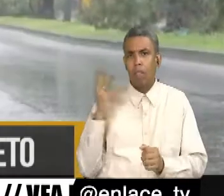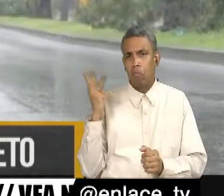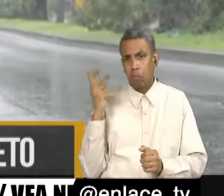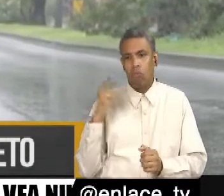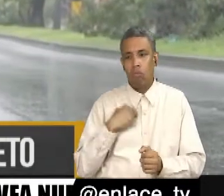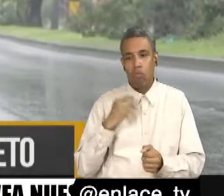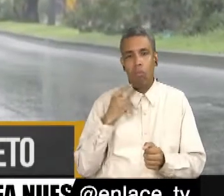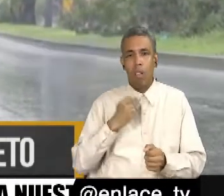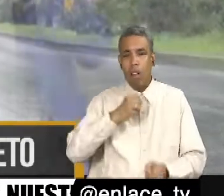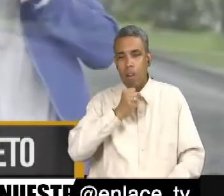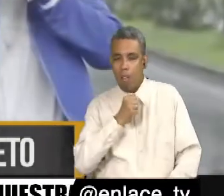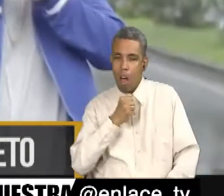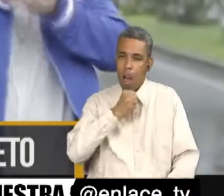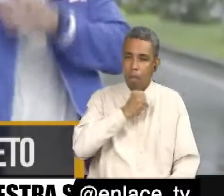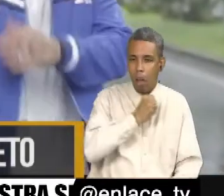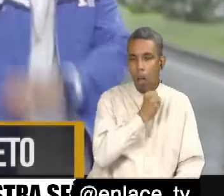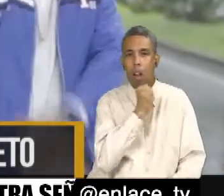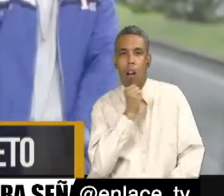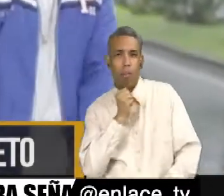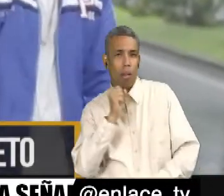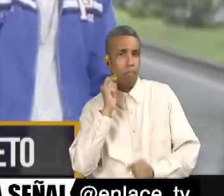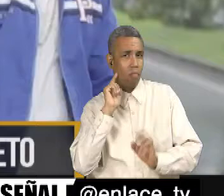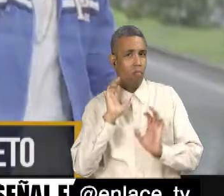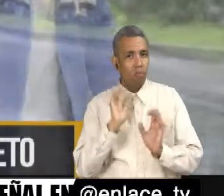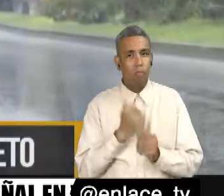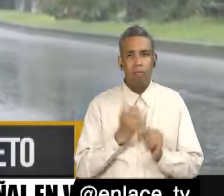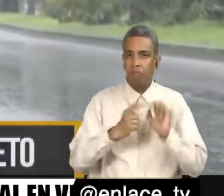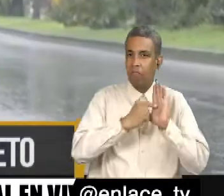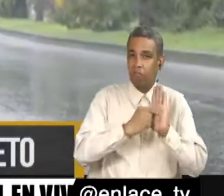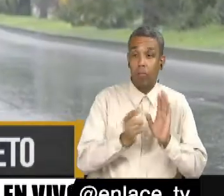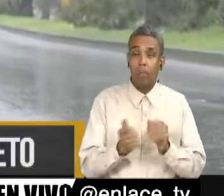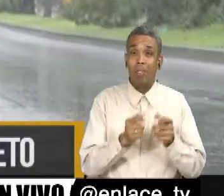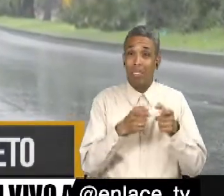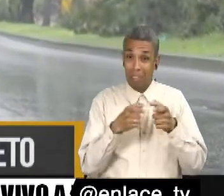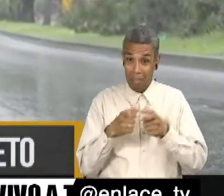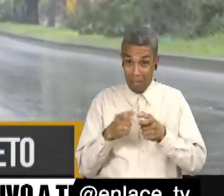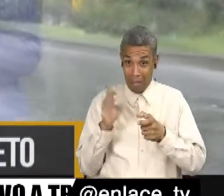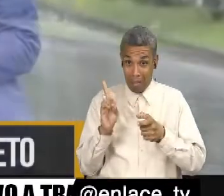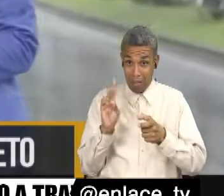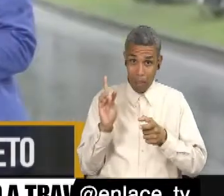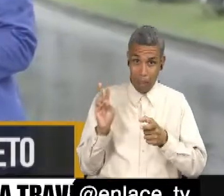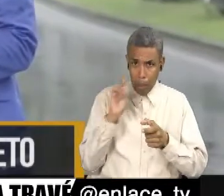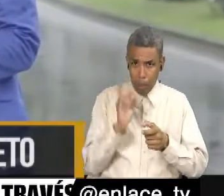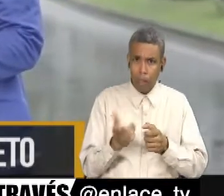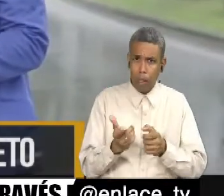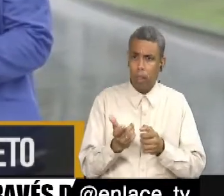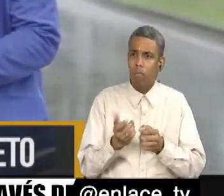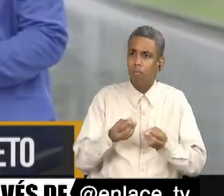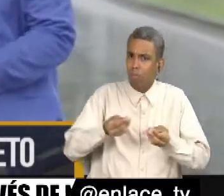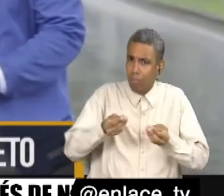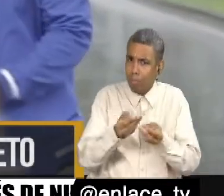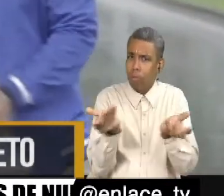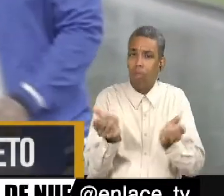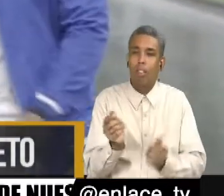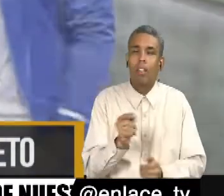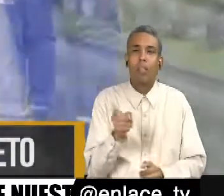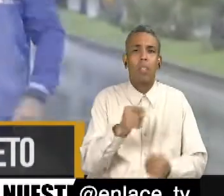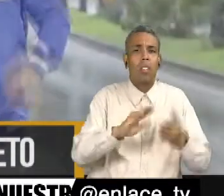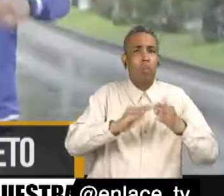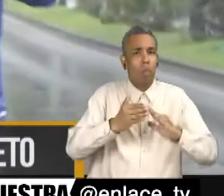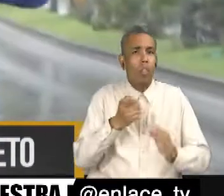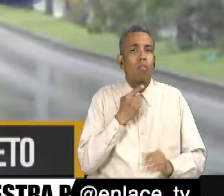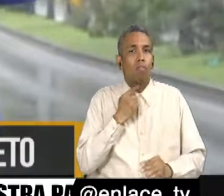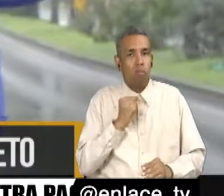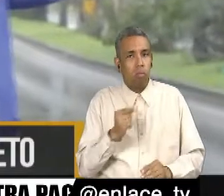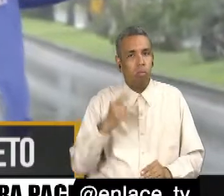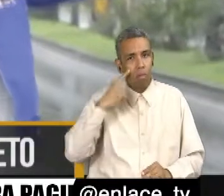sido bastante, digamos, bien acogido por el público de todas las edades. Traemos una propuesta